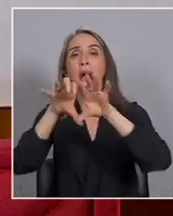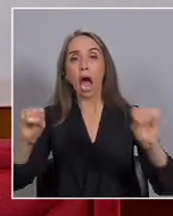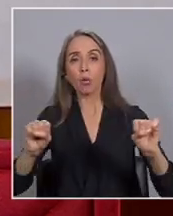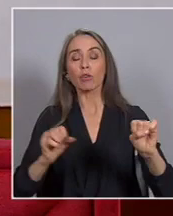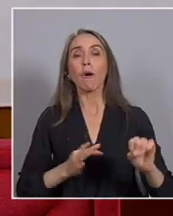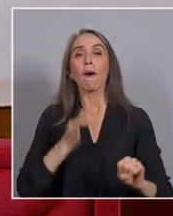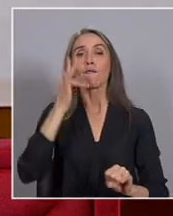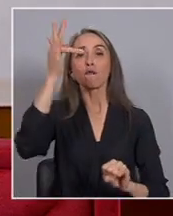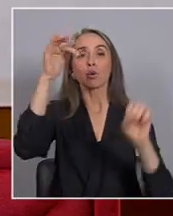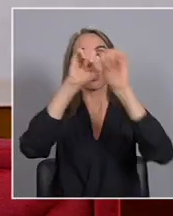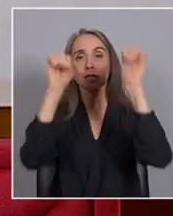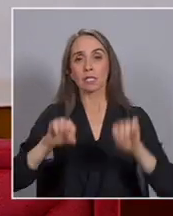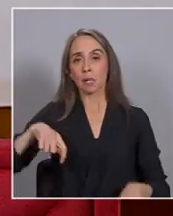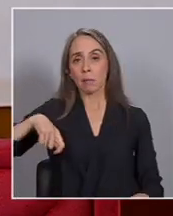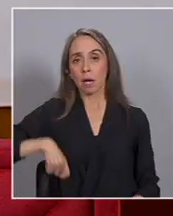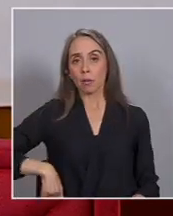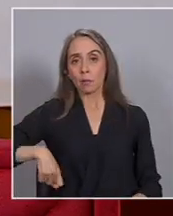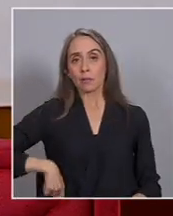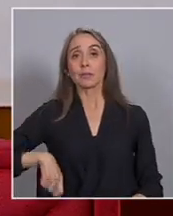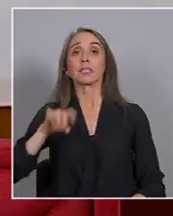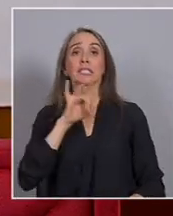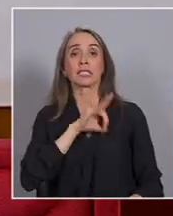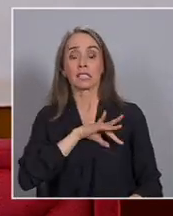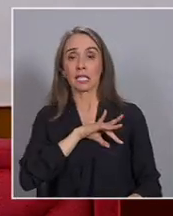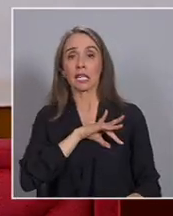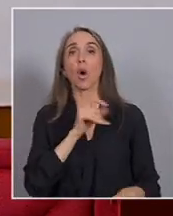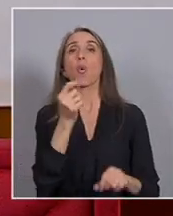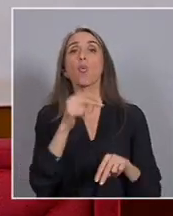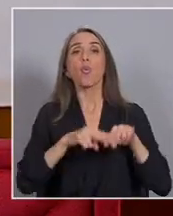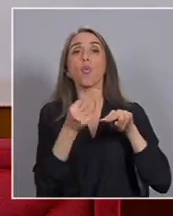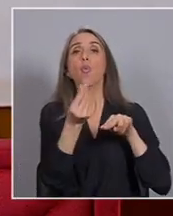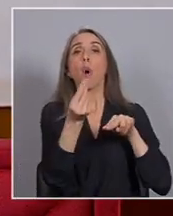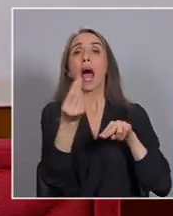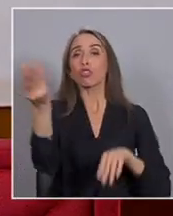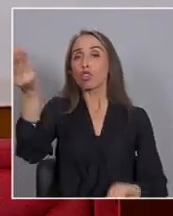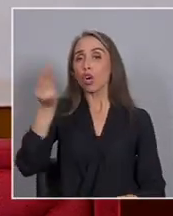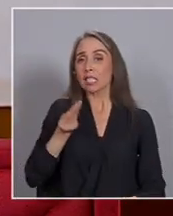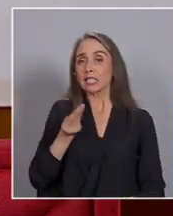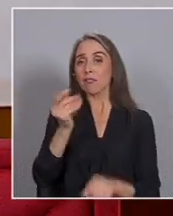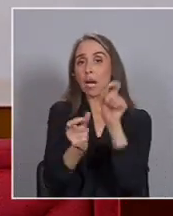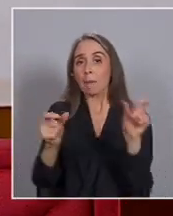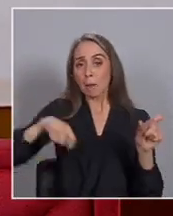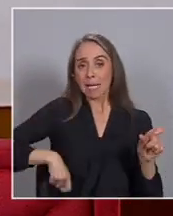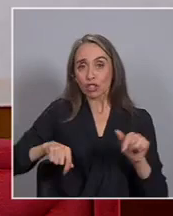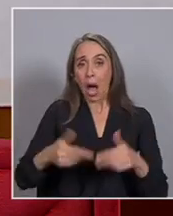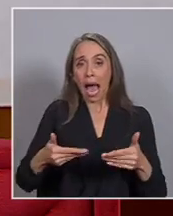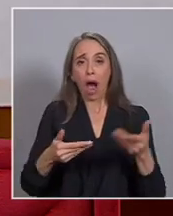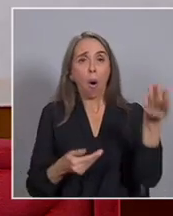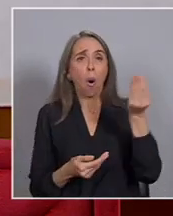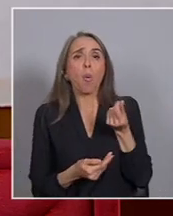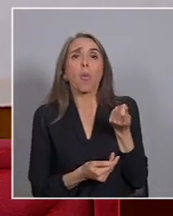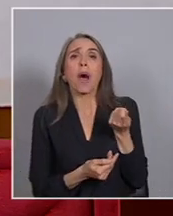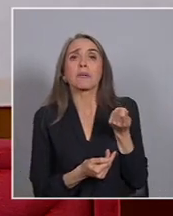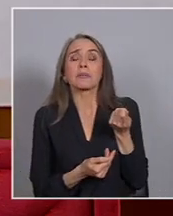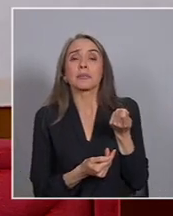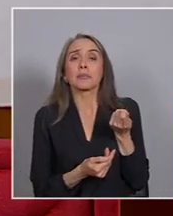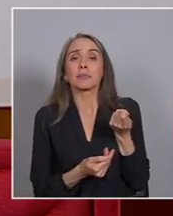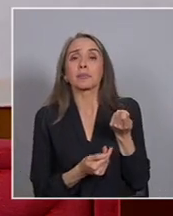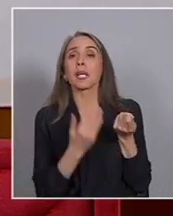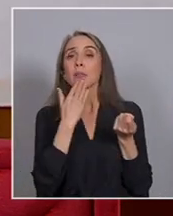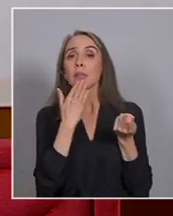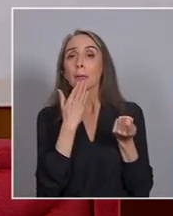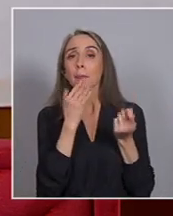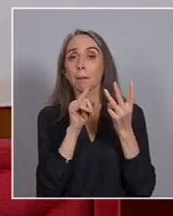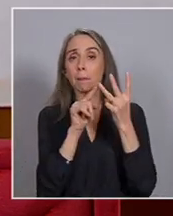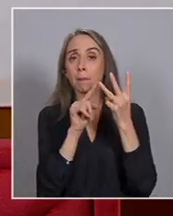el futuro del sistema de pensiones en Chile y sobre los montos que reciben los actuales pensionados, y también